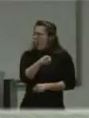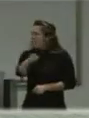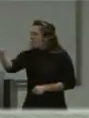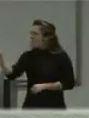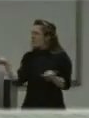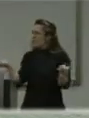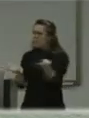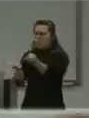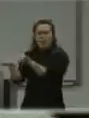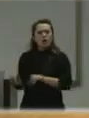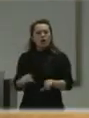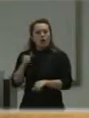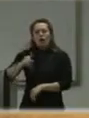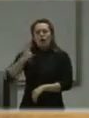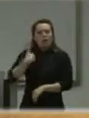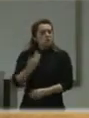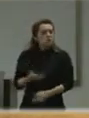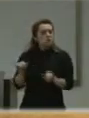persona joven